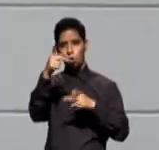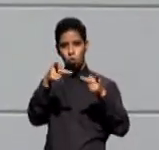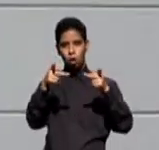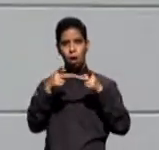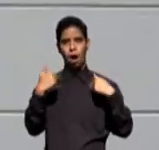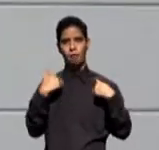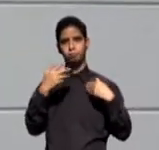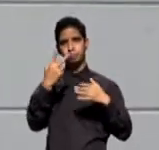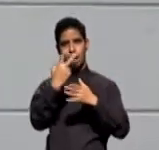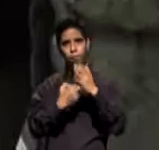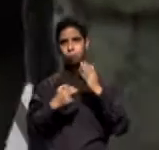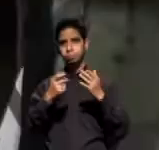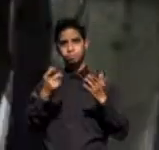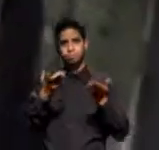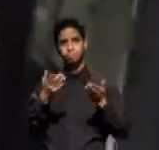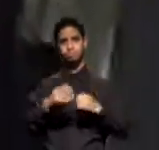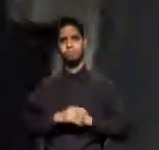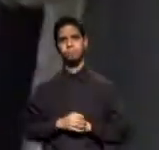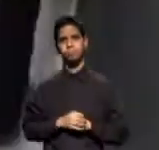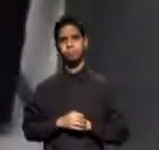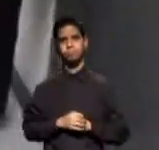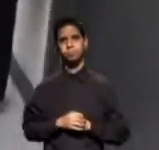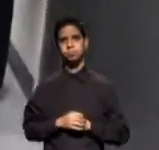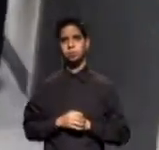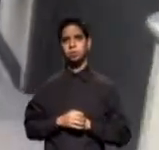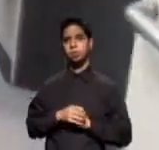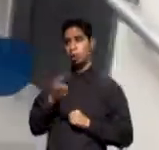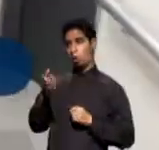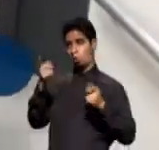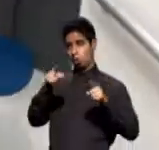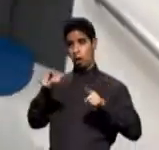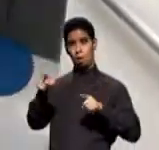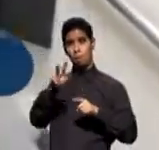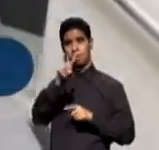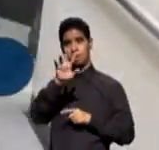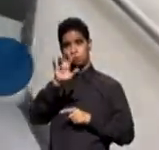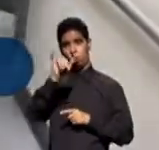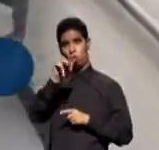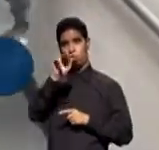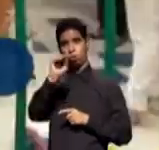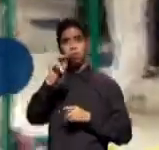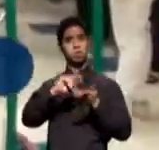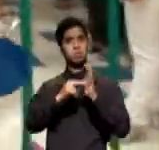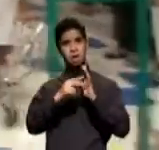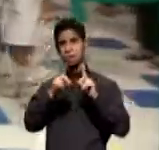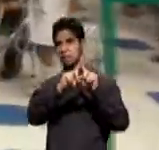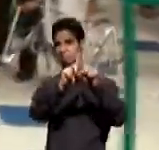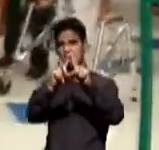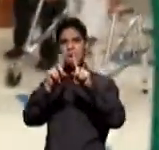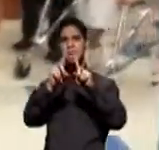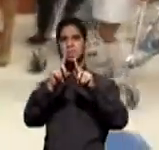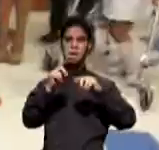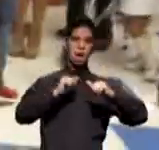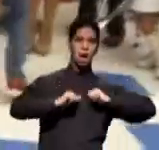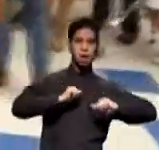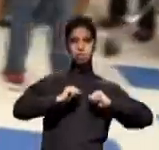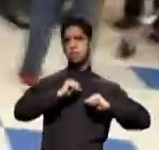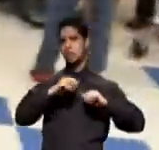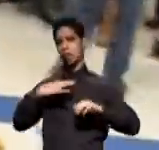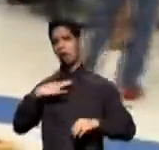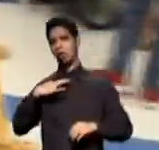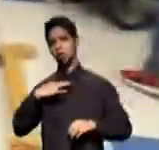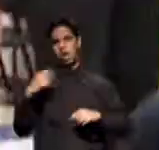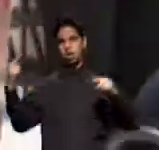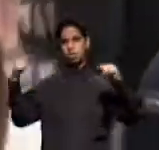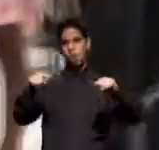2017 será este domingo 25 de junio en el Coliseo de Puerto Rico, en el que diversas personalidades y voluntarios se unen en una misma